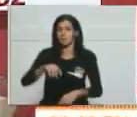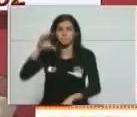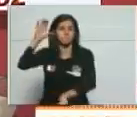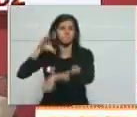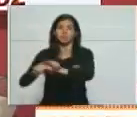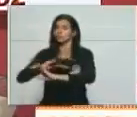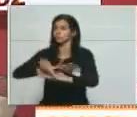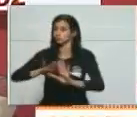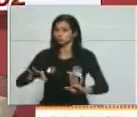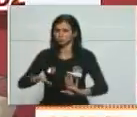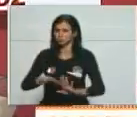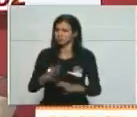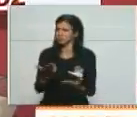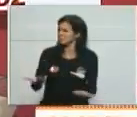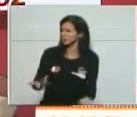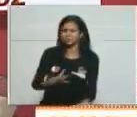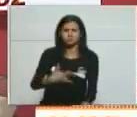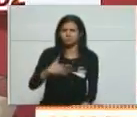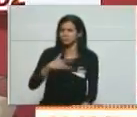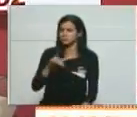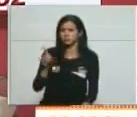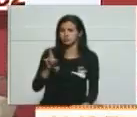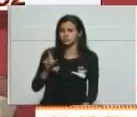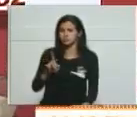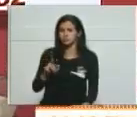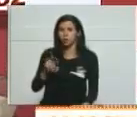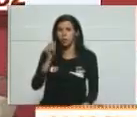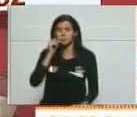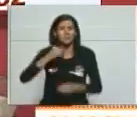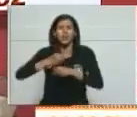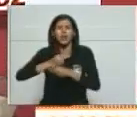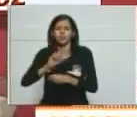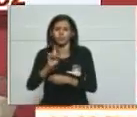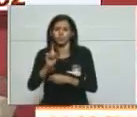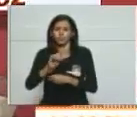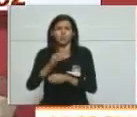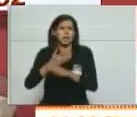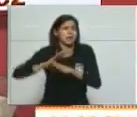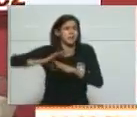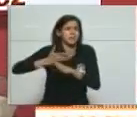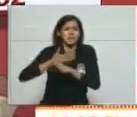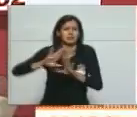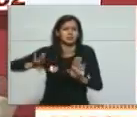un tiro a un muchacho. Ese no estaba de guardia ni siquiera, no tenía nada que ver.